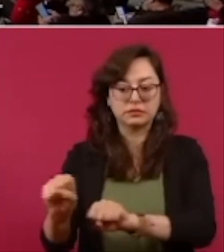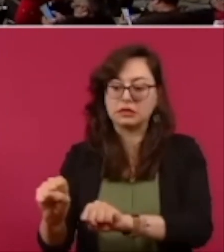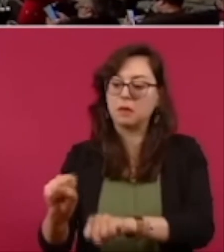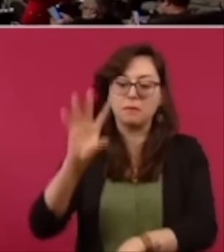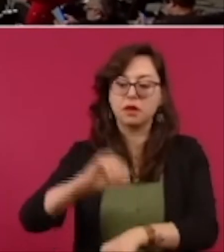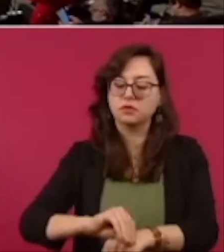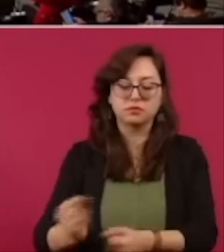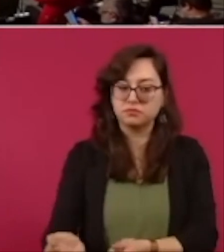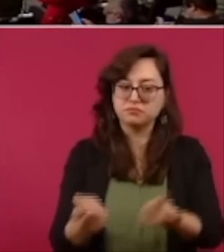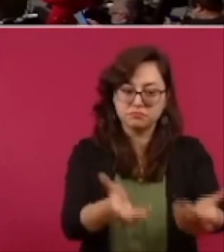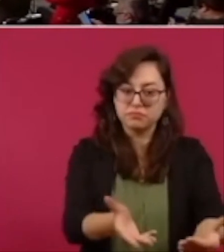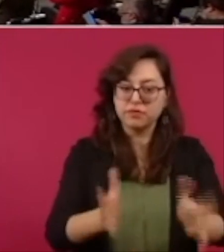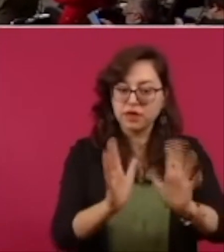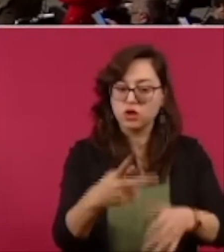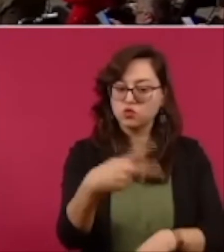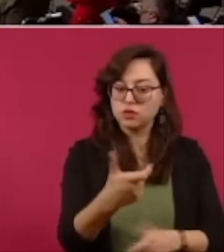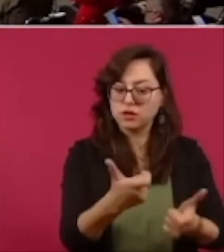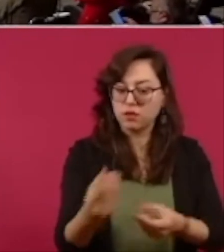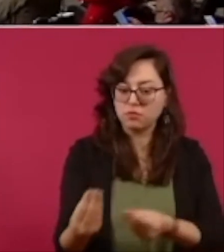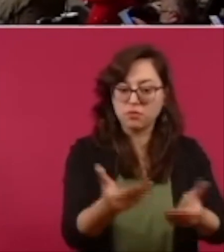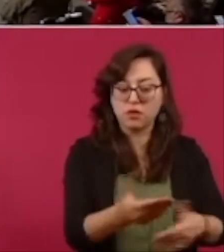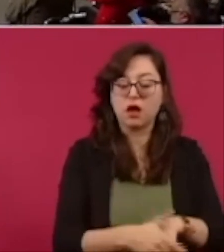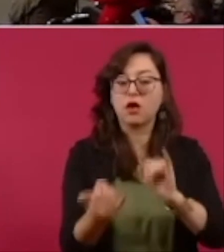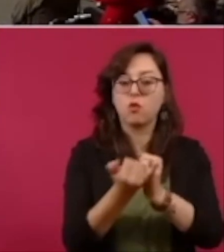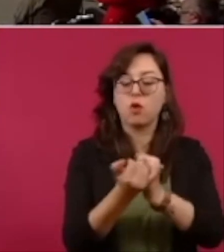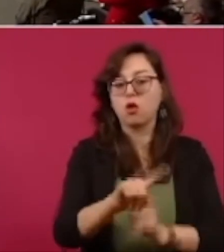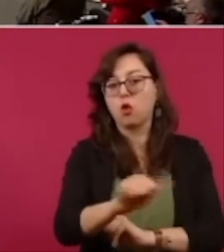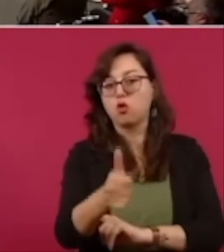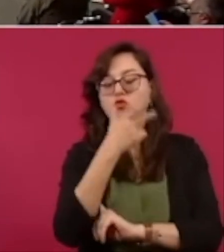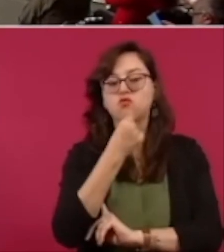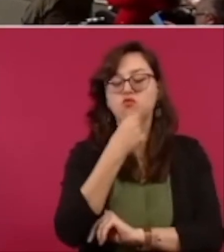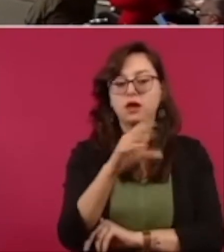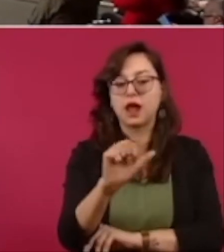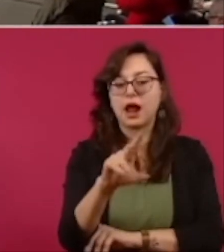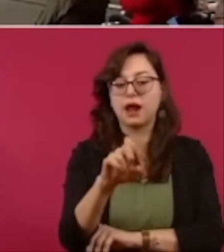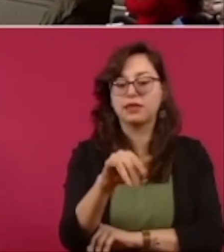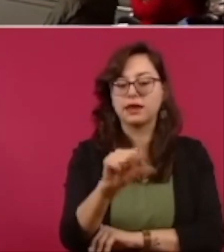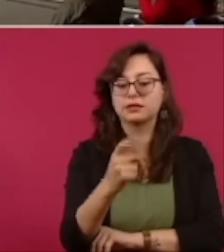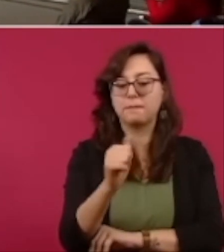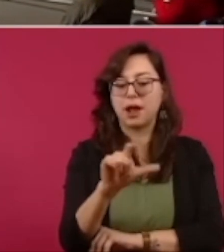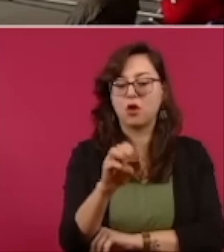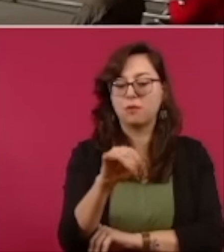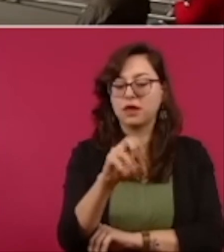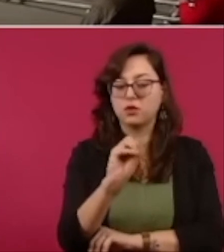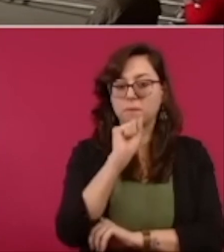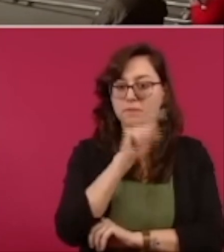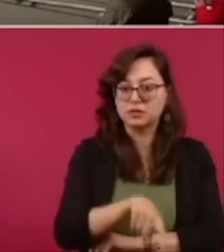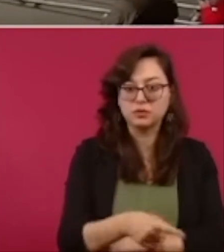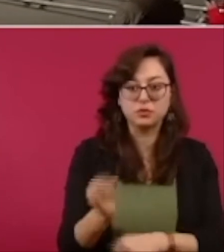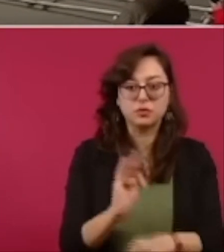acusado, Cárdenas Palomino, Entonces, el Poder Judicial de nuestro país